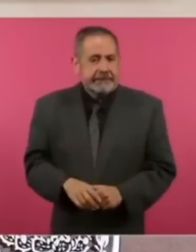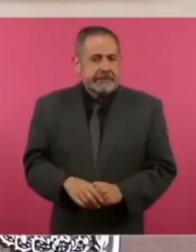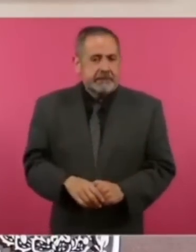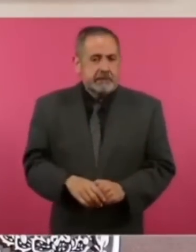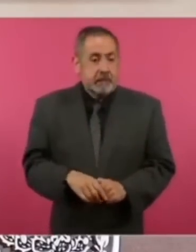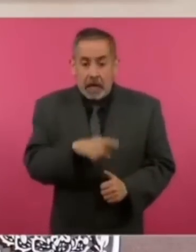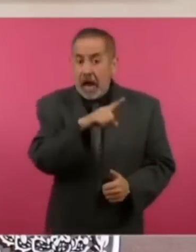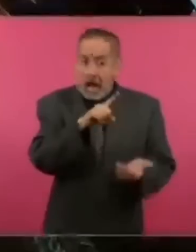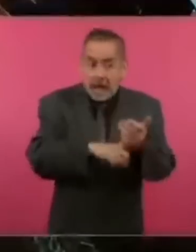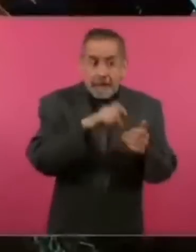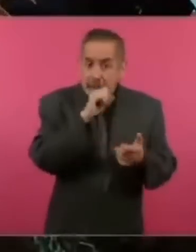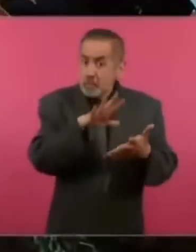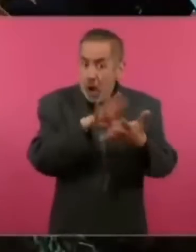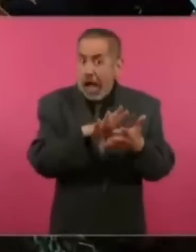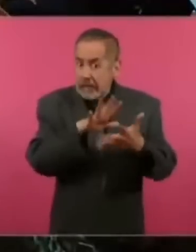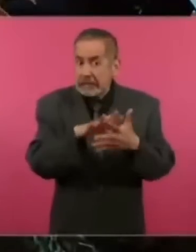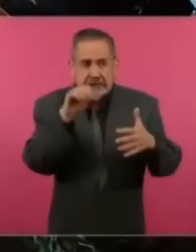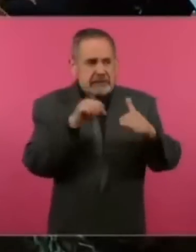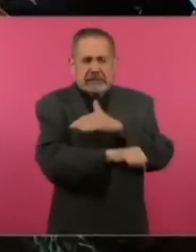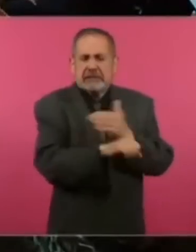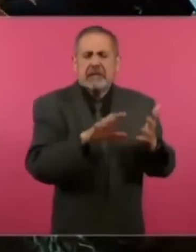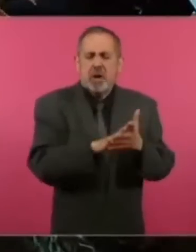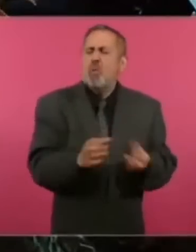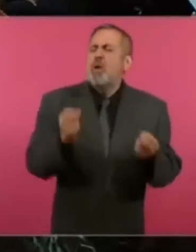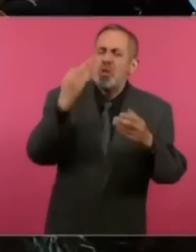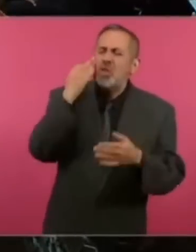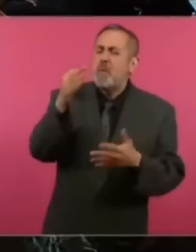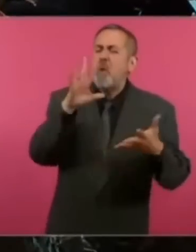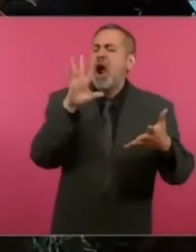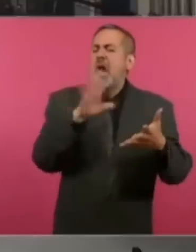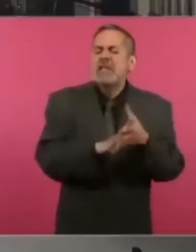Estuvo en la cárcel, ¿no? ¿Cuántos años estuvo?